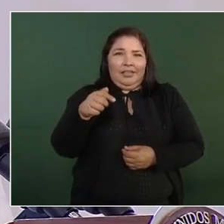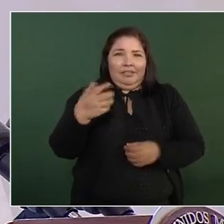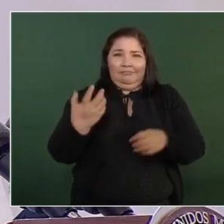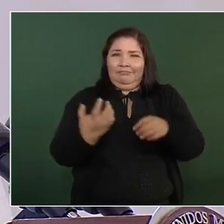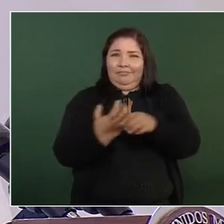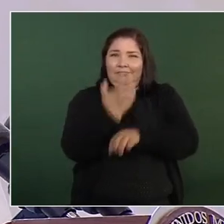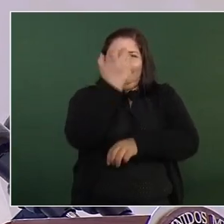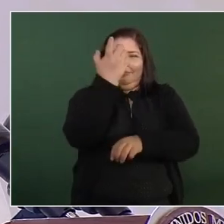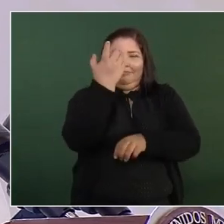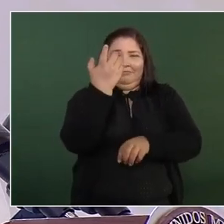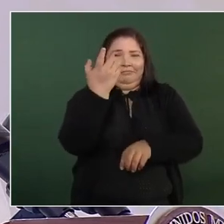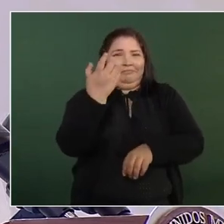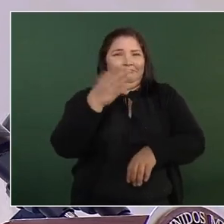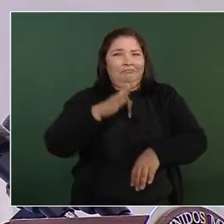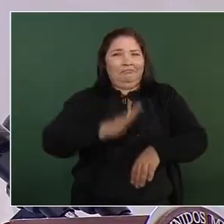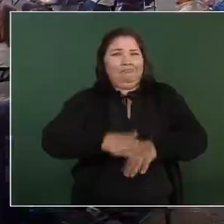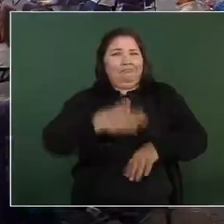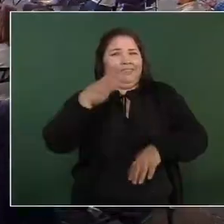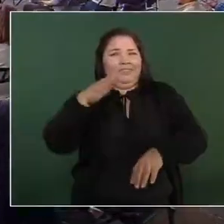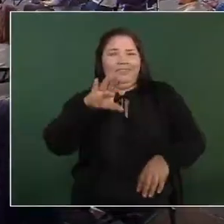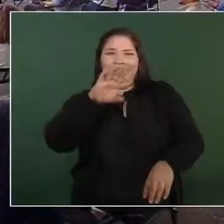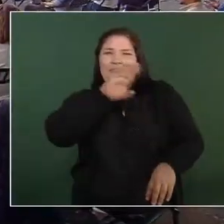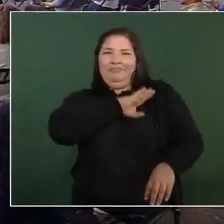lo quiere.